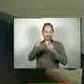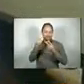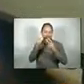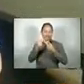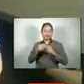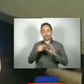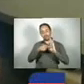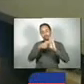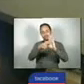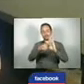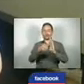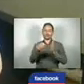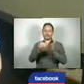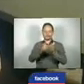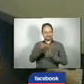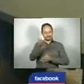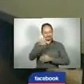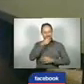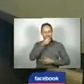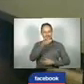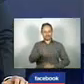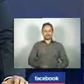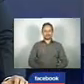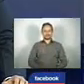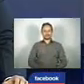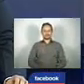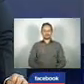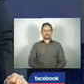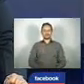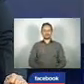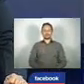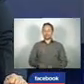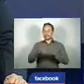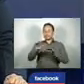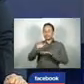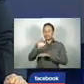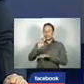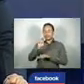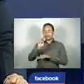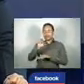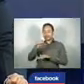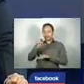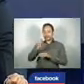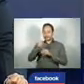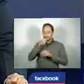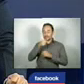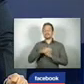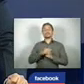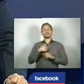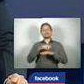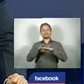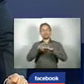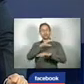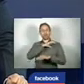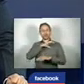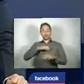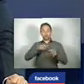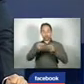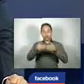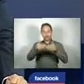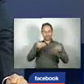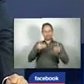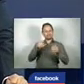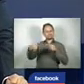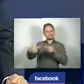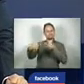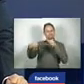estas imágenes, regreso a los estudios. Gracias Enrique por la información, ahora comentarles que la comisión de antejuicio en contra del